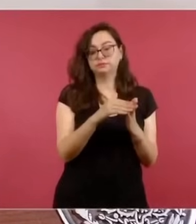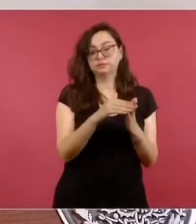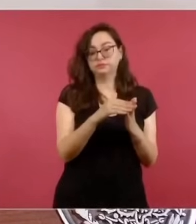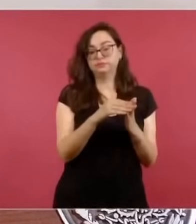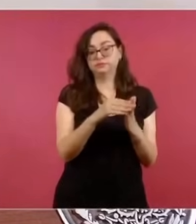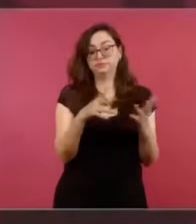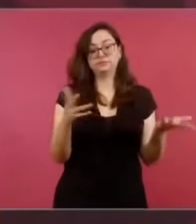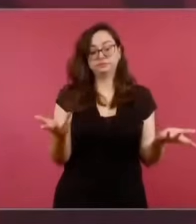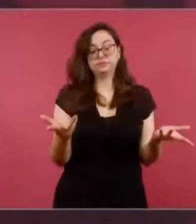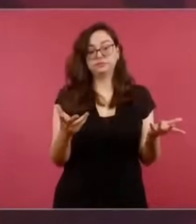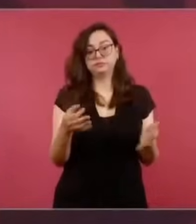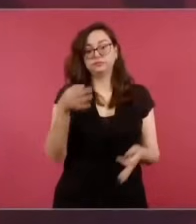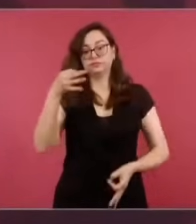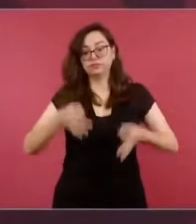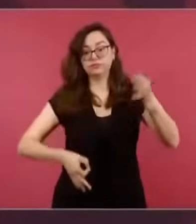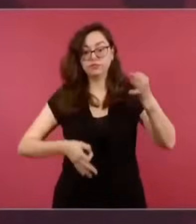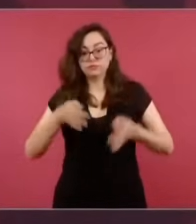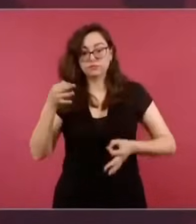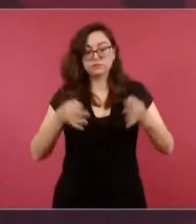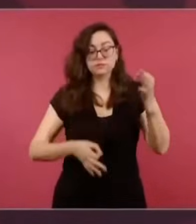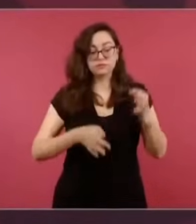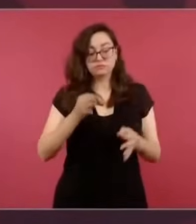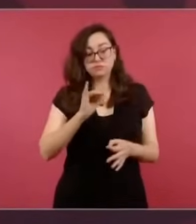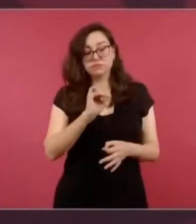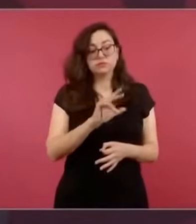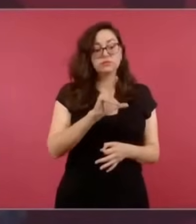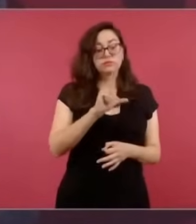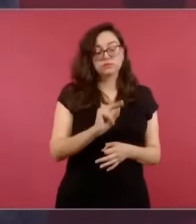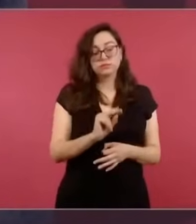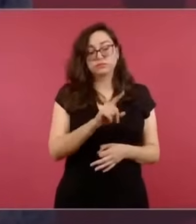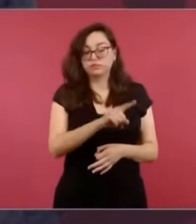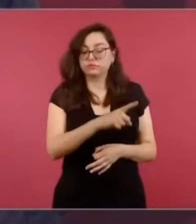Eso es lo que está en cuestión. Luego